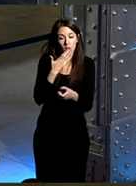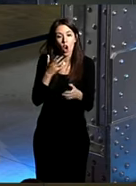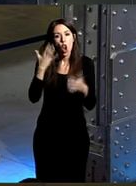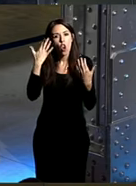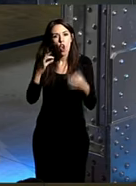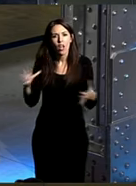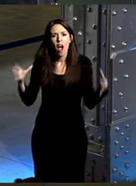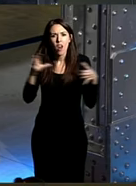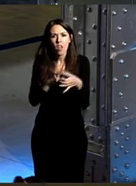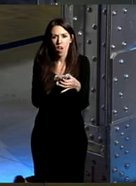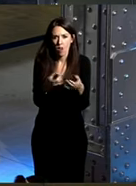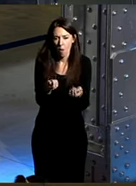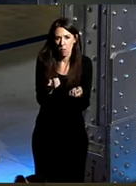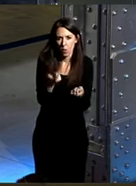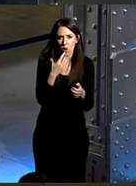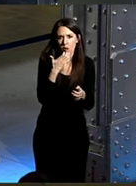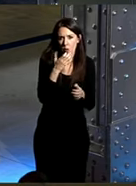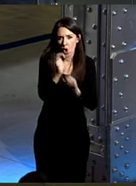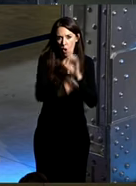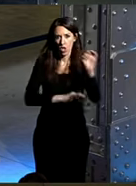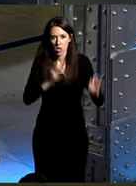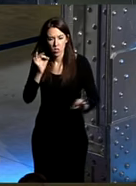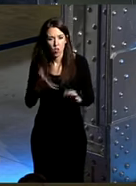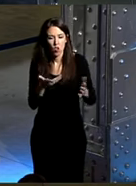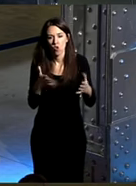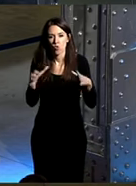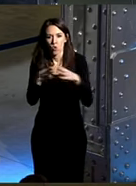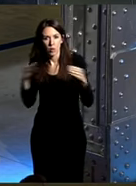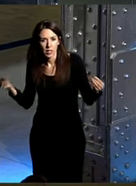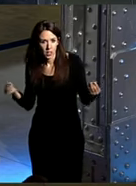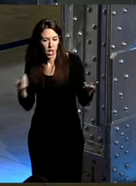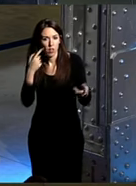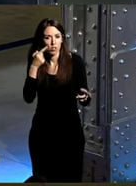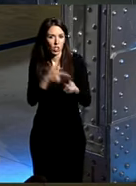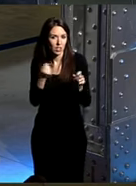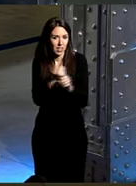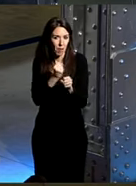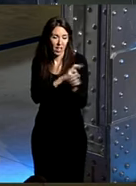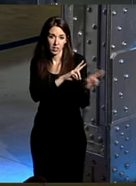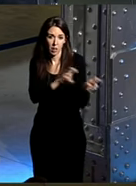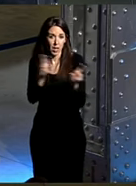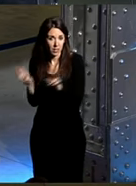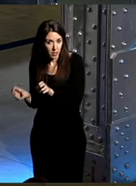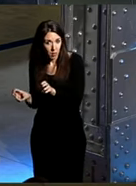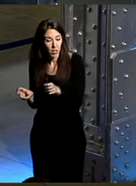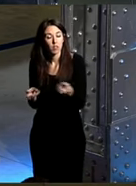ven muy pocas alianzas entre organizaciones, entre universidades para trabajar en estos temas, y me parece